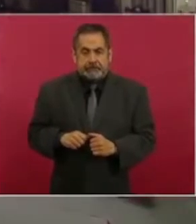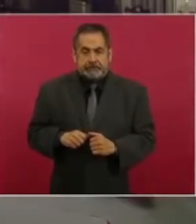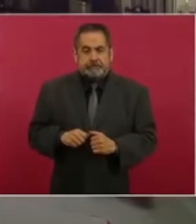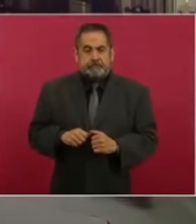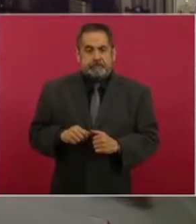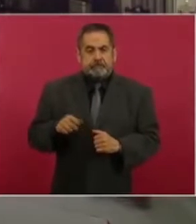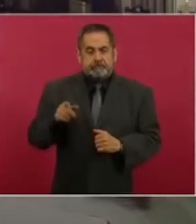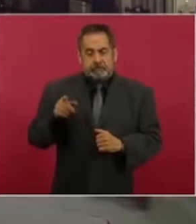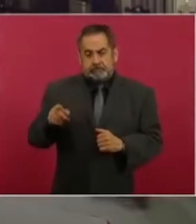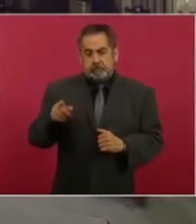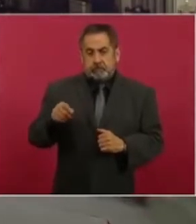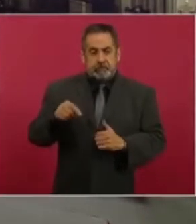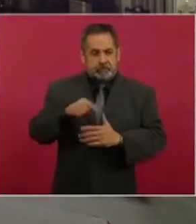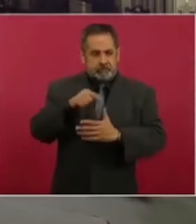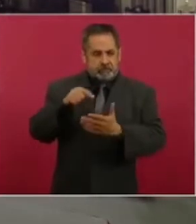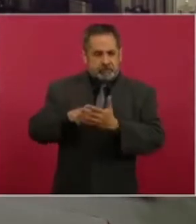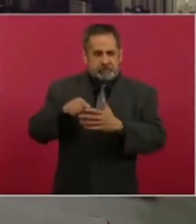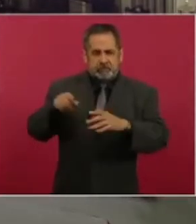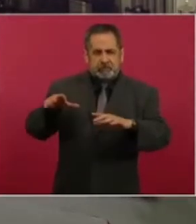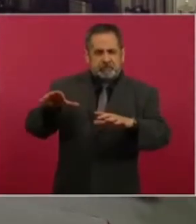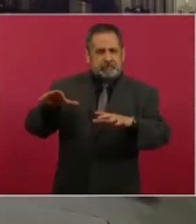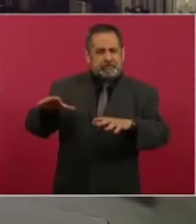donde están los centros